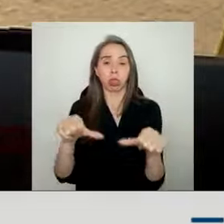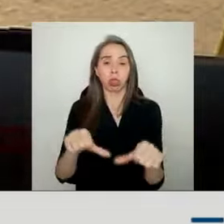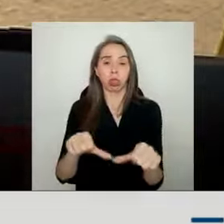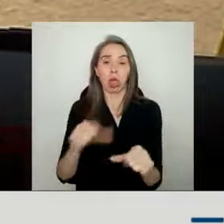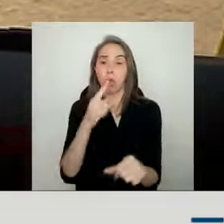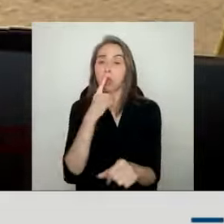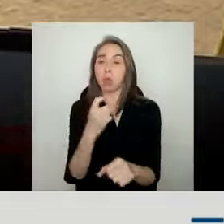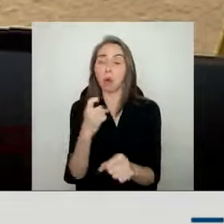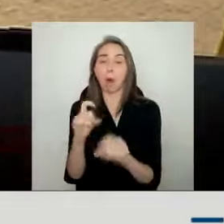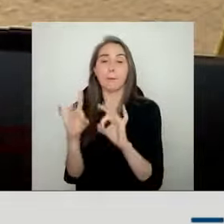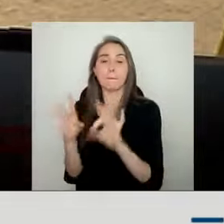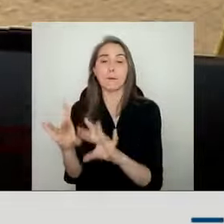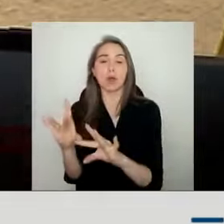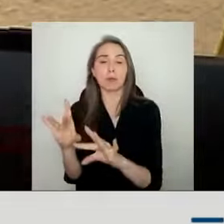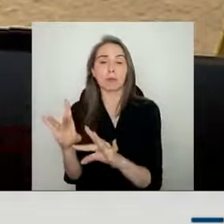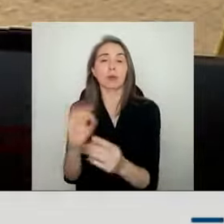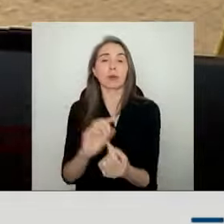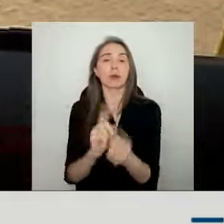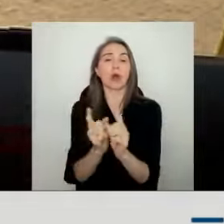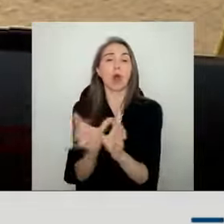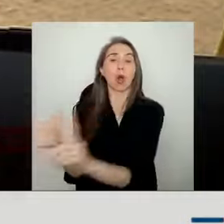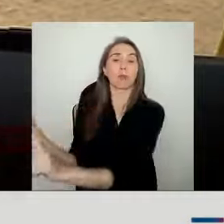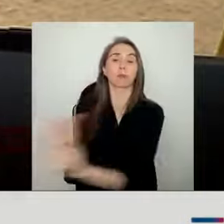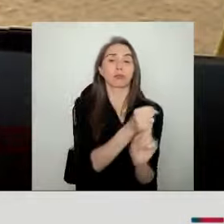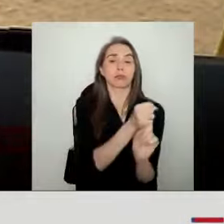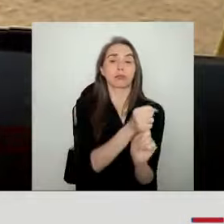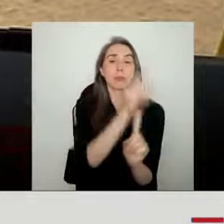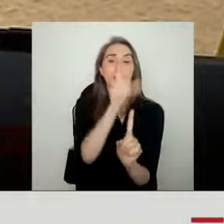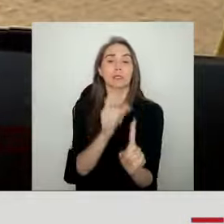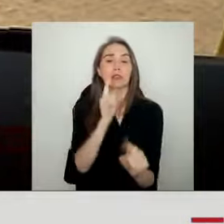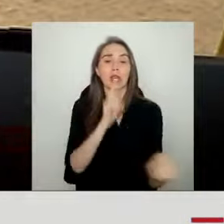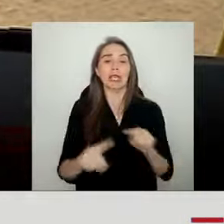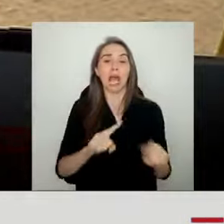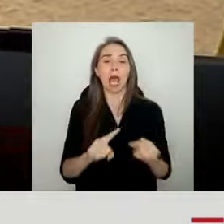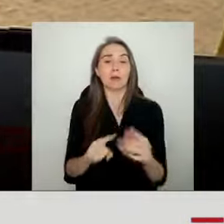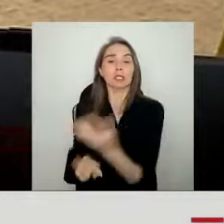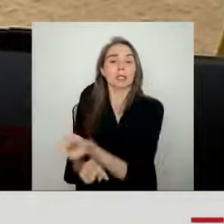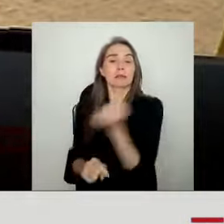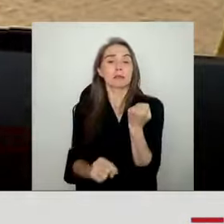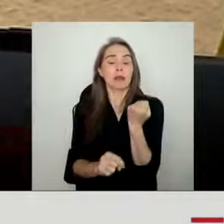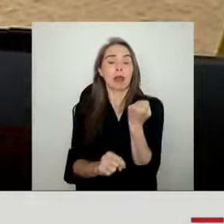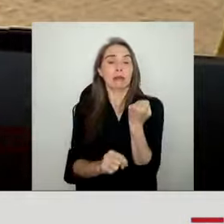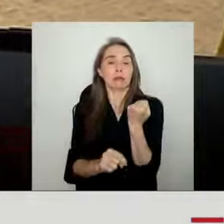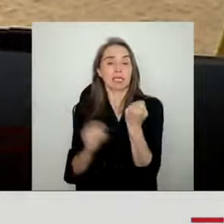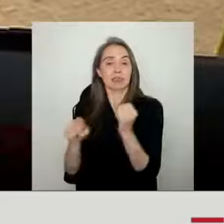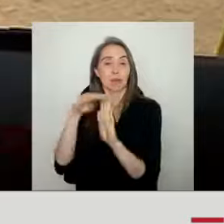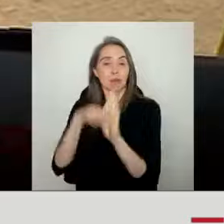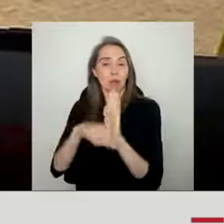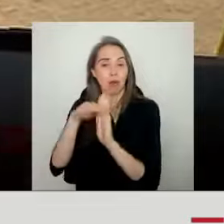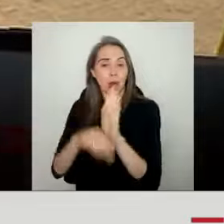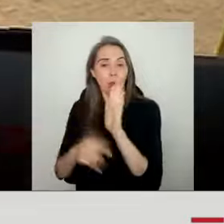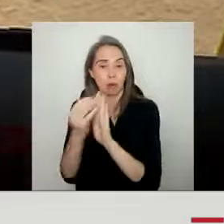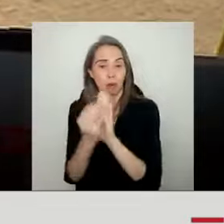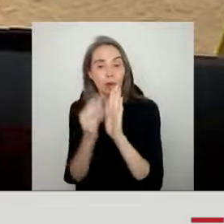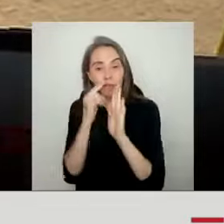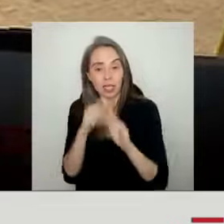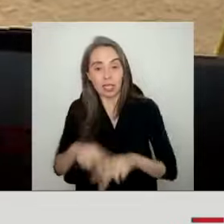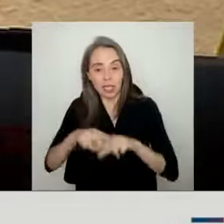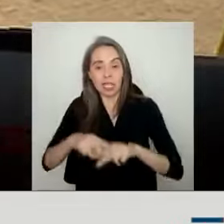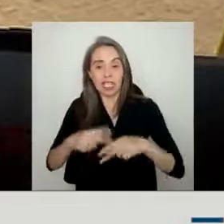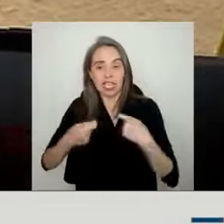o pasan a ser capturados por quienes los administran por eso que es importante evaluar siempre para invertir gastar